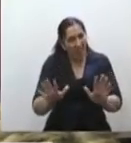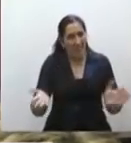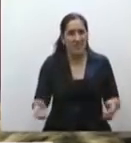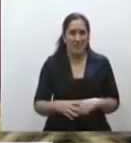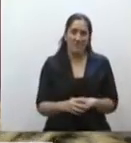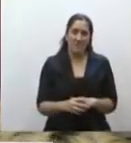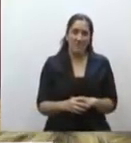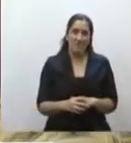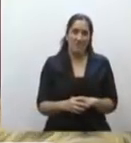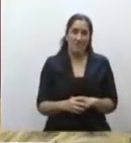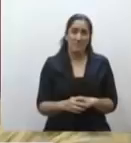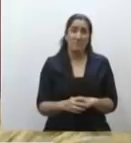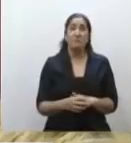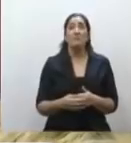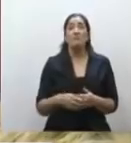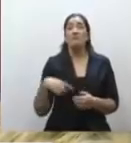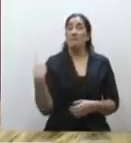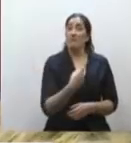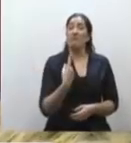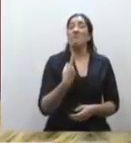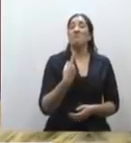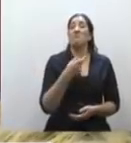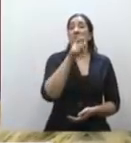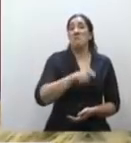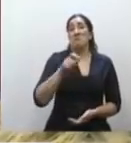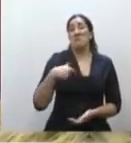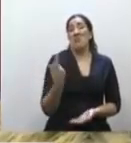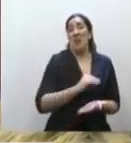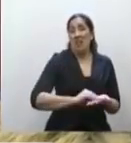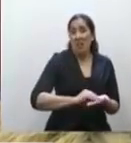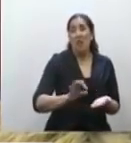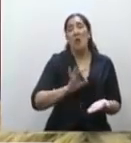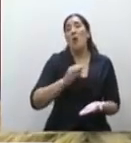cuando como legisladores o como gobernantes asumimos posiciones